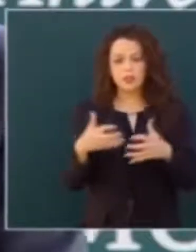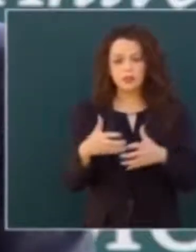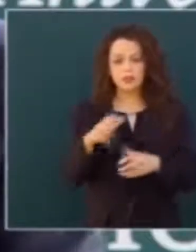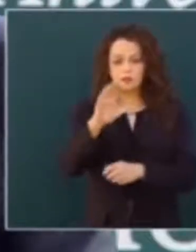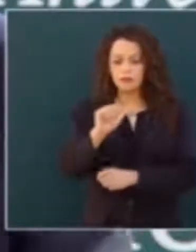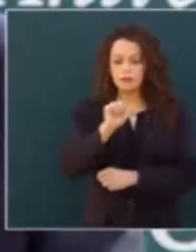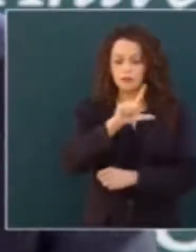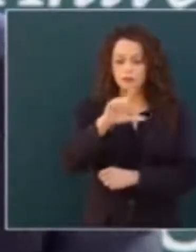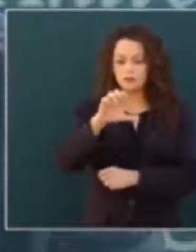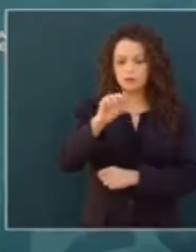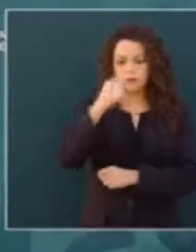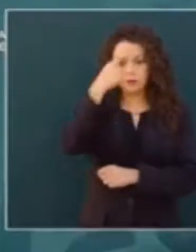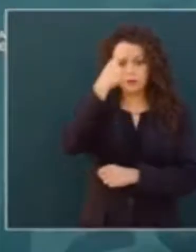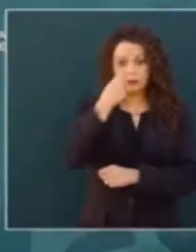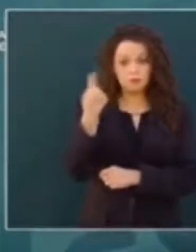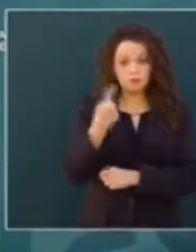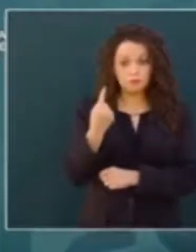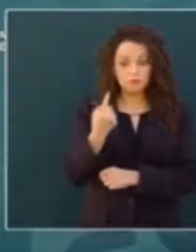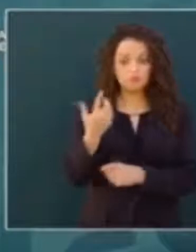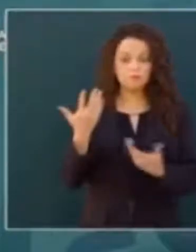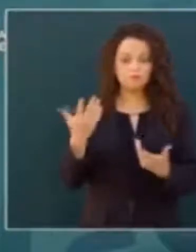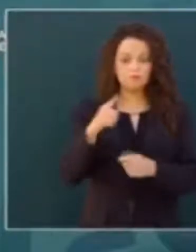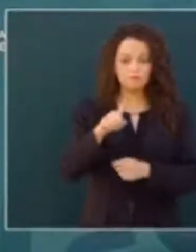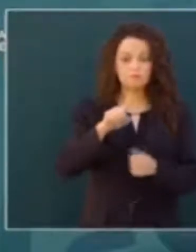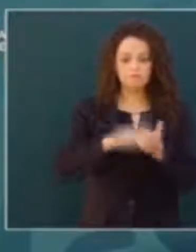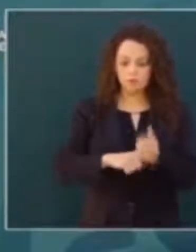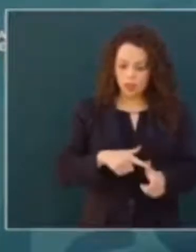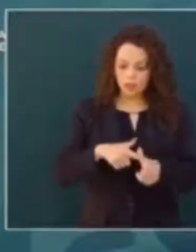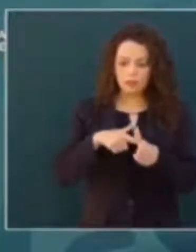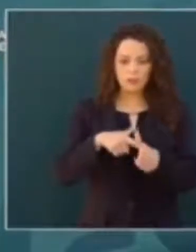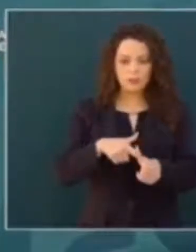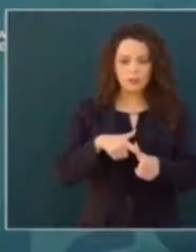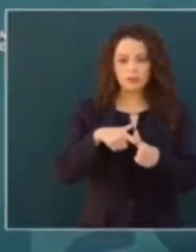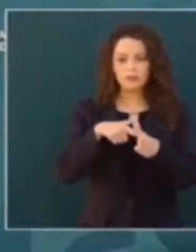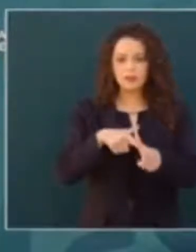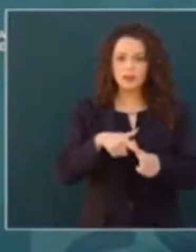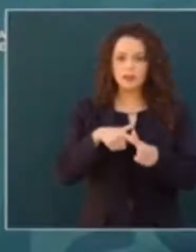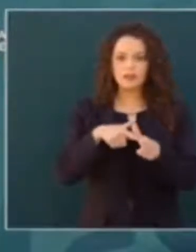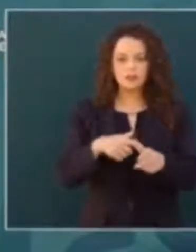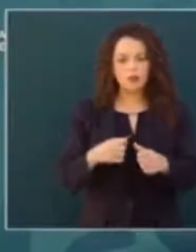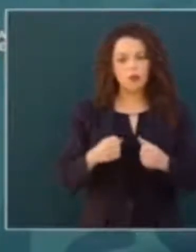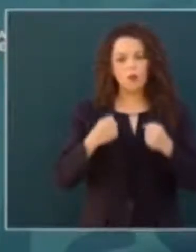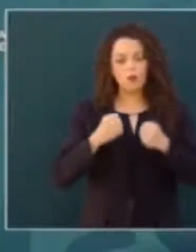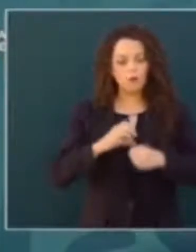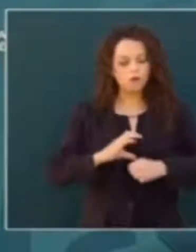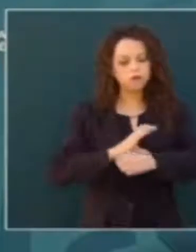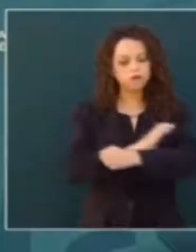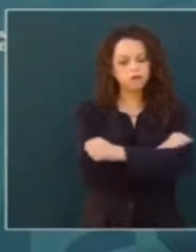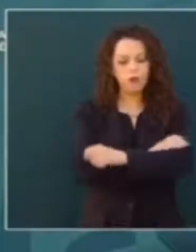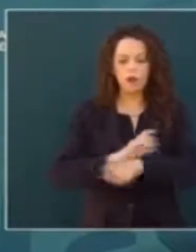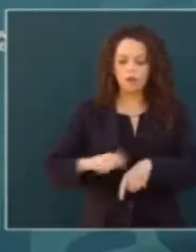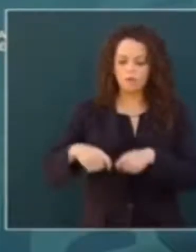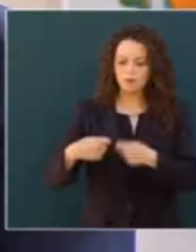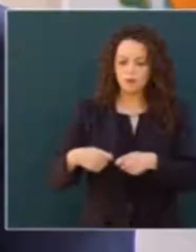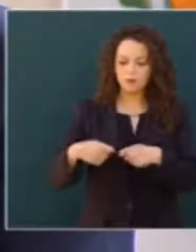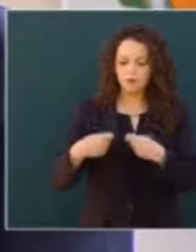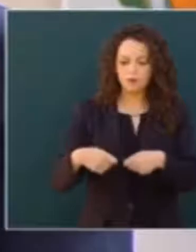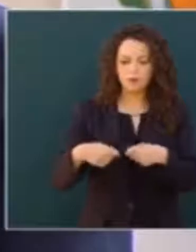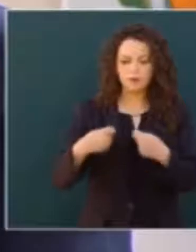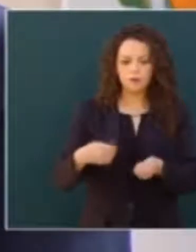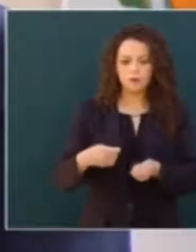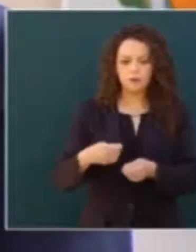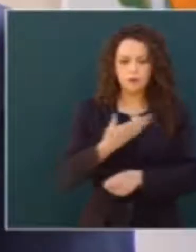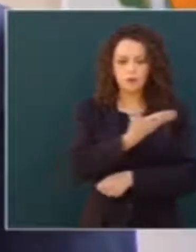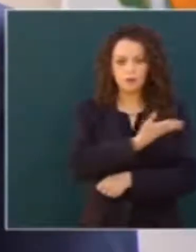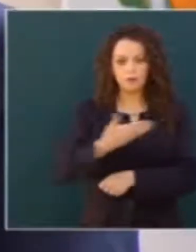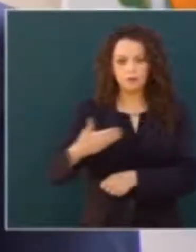para reservarse los hilos del poder mediante el tutelaje de los presidentes